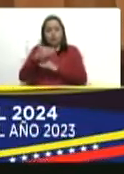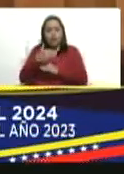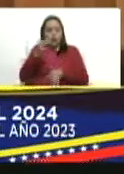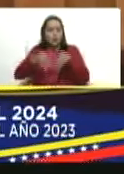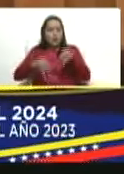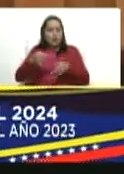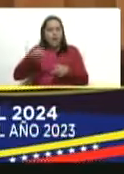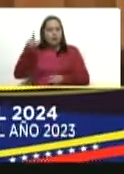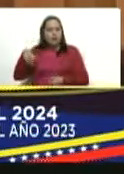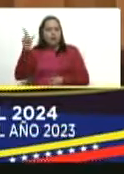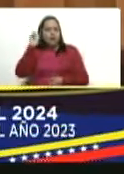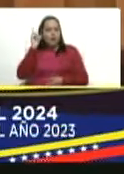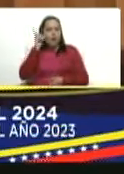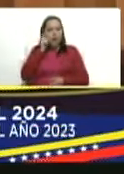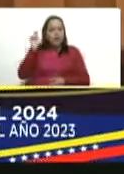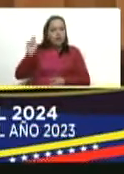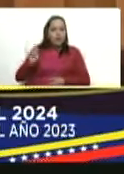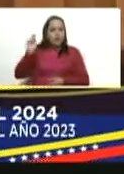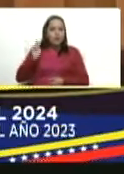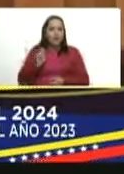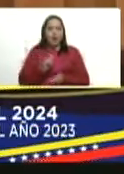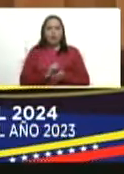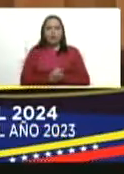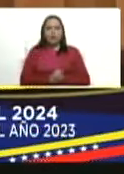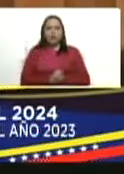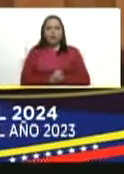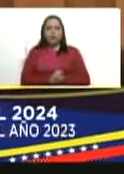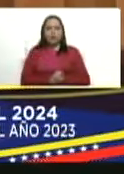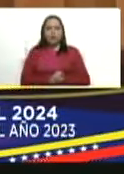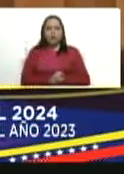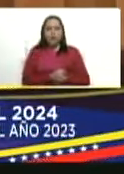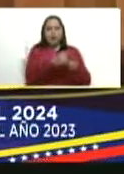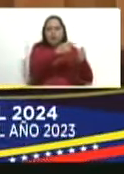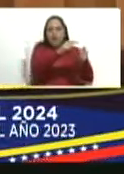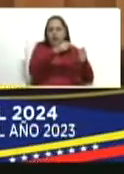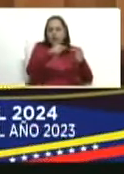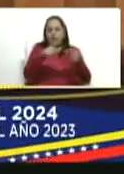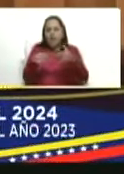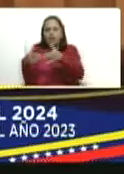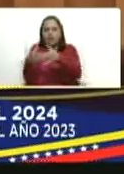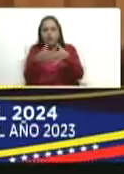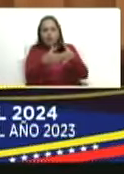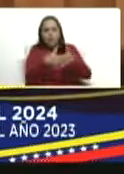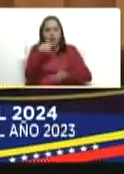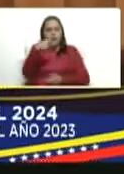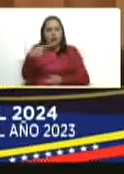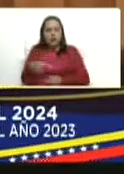diputados y diputadas de las distintas bancadas